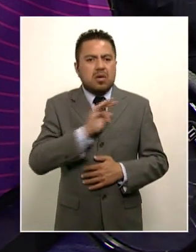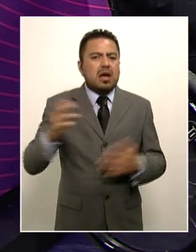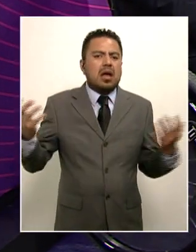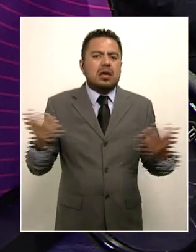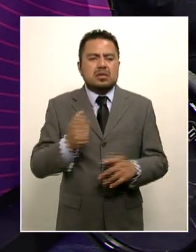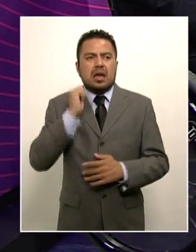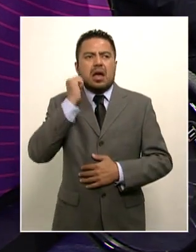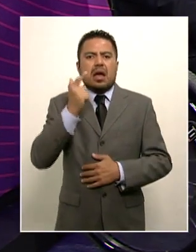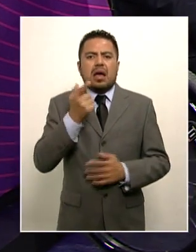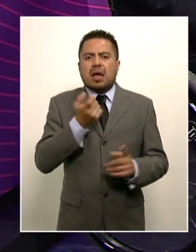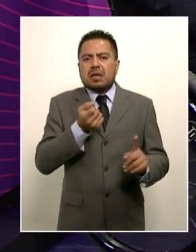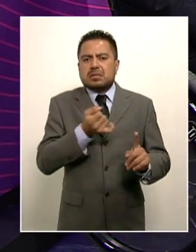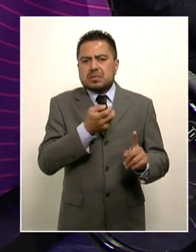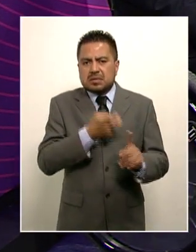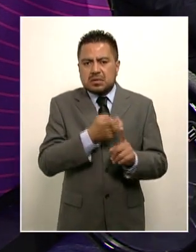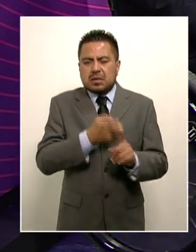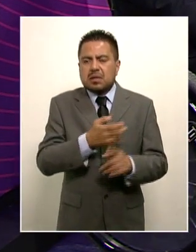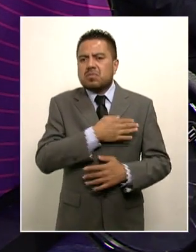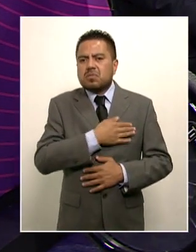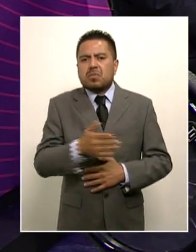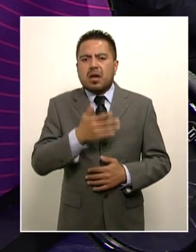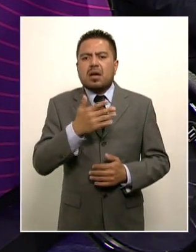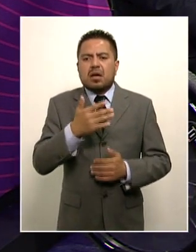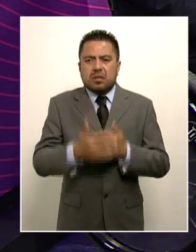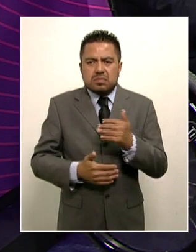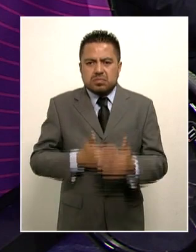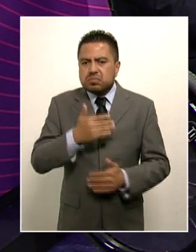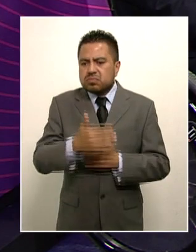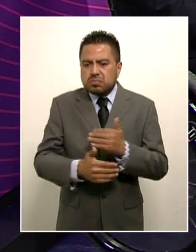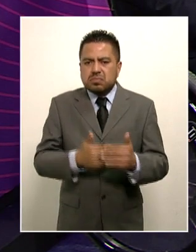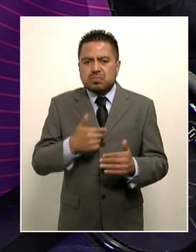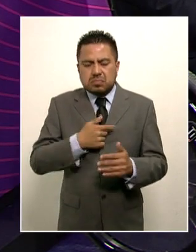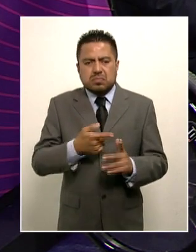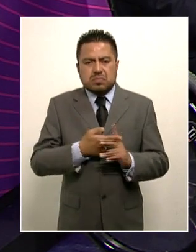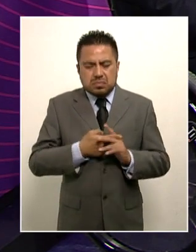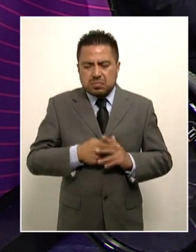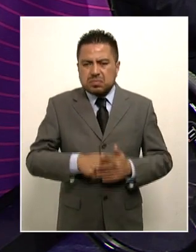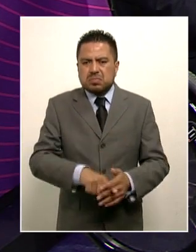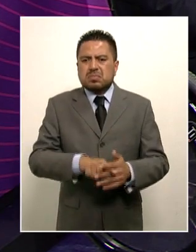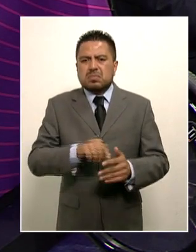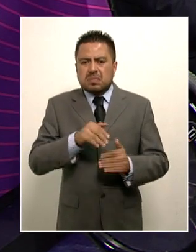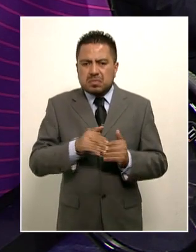algo así. Y entonces, bueno, pues desde ese momento empecé a hacer